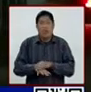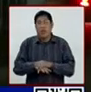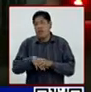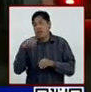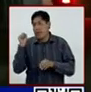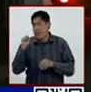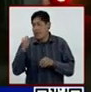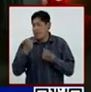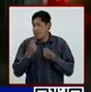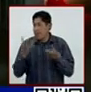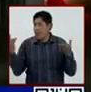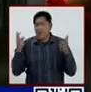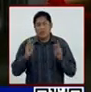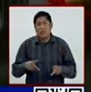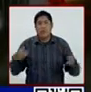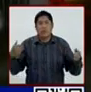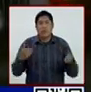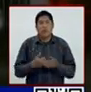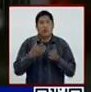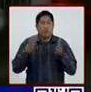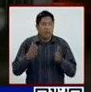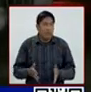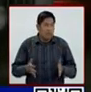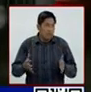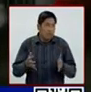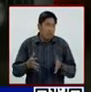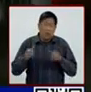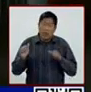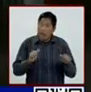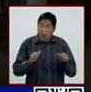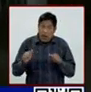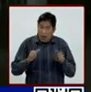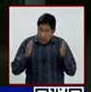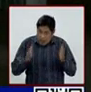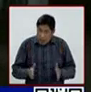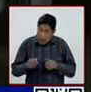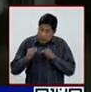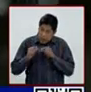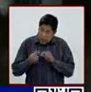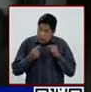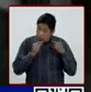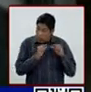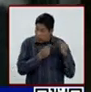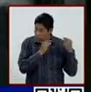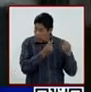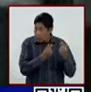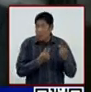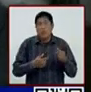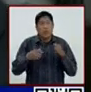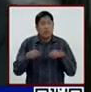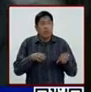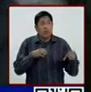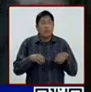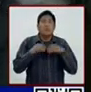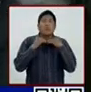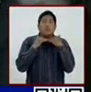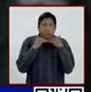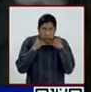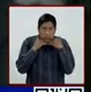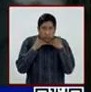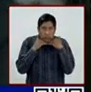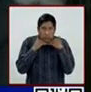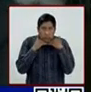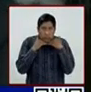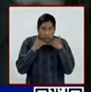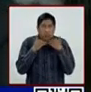han llegado varias personas vecinos activistas plataformas quienes van a ser una vigilia